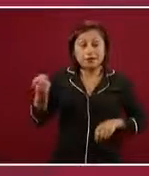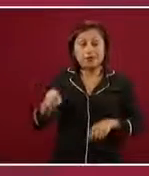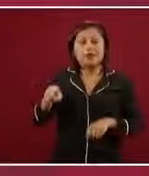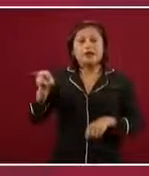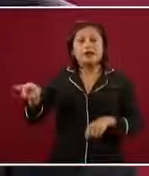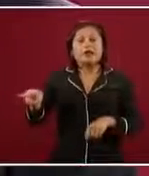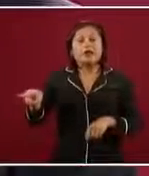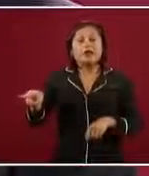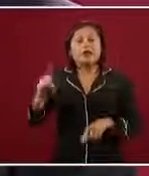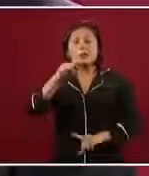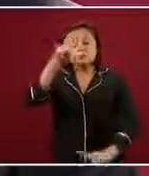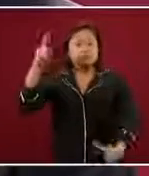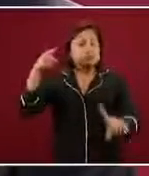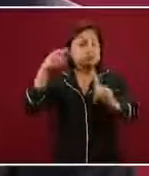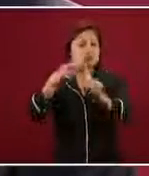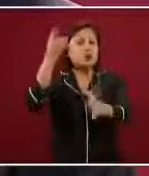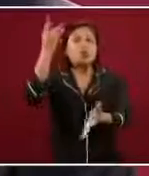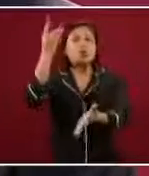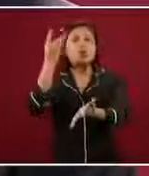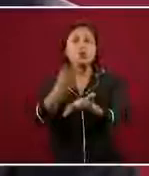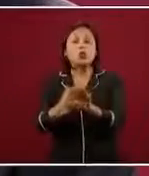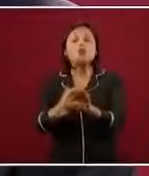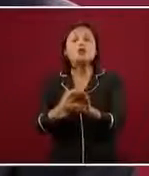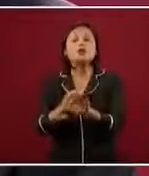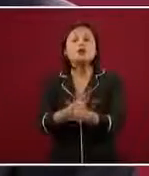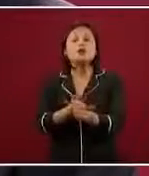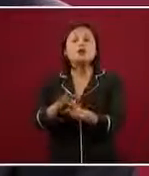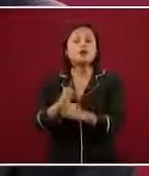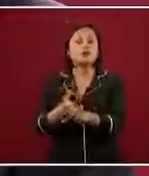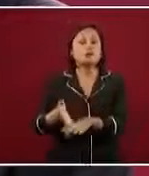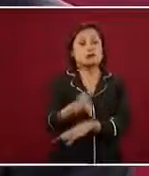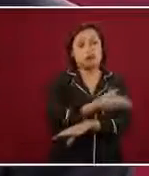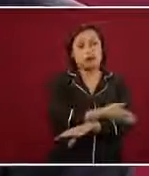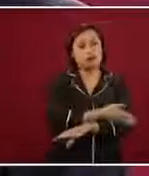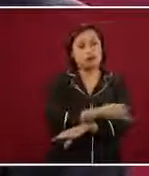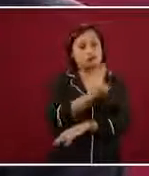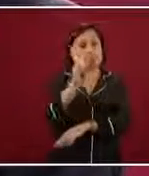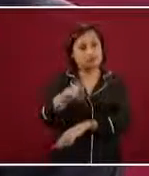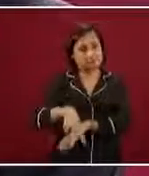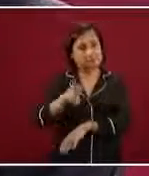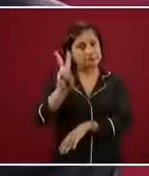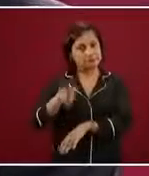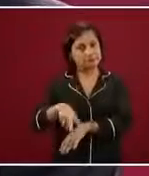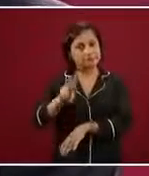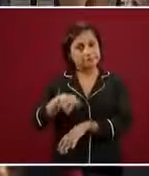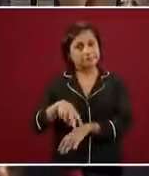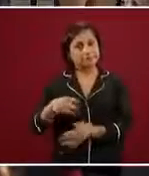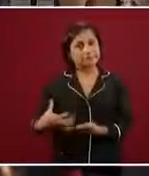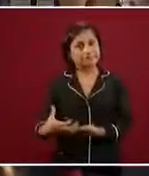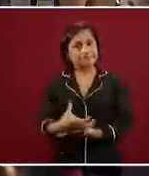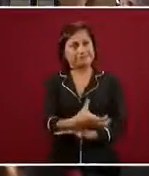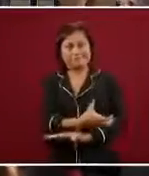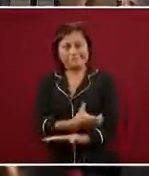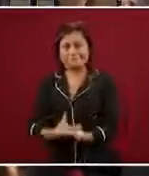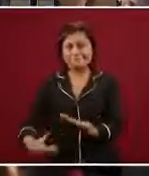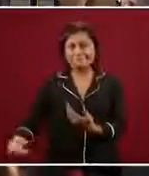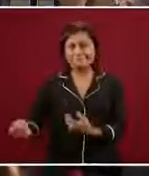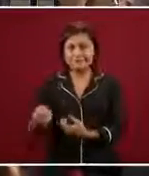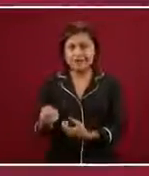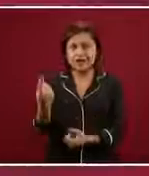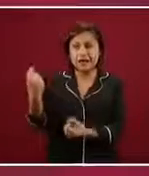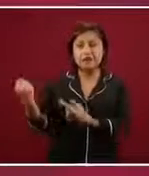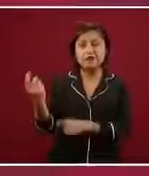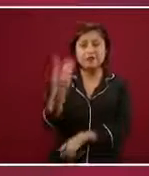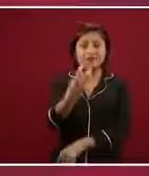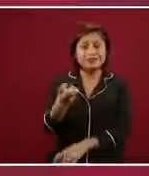hay unos que están amparados, pero se rayaban algunos hasta 300,000 pesos